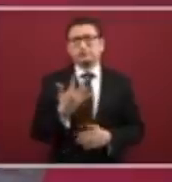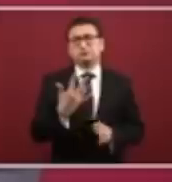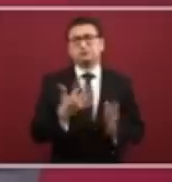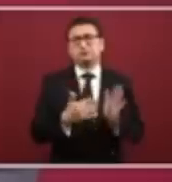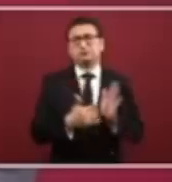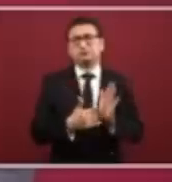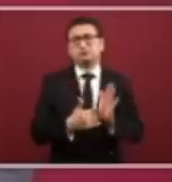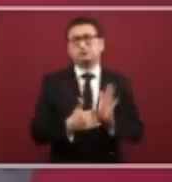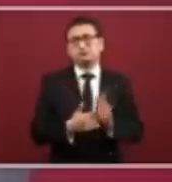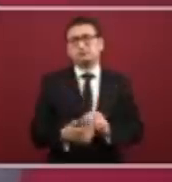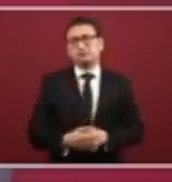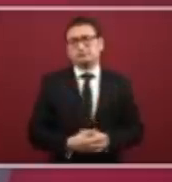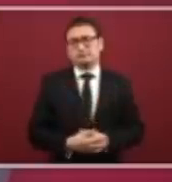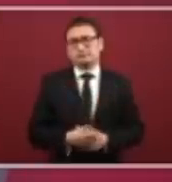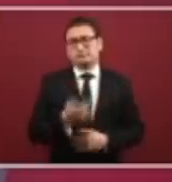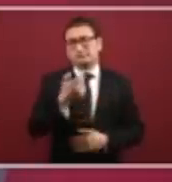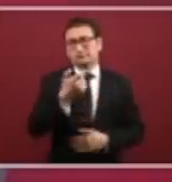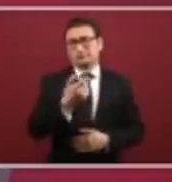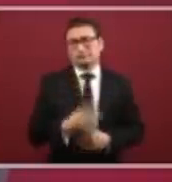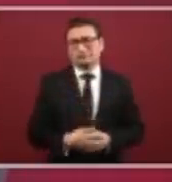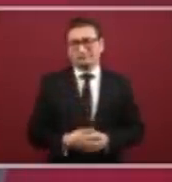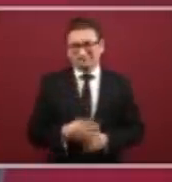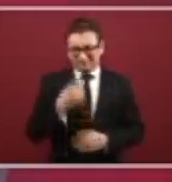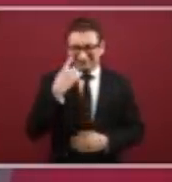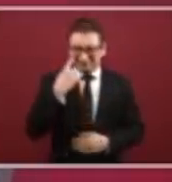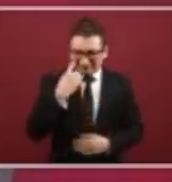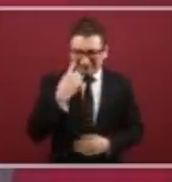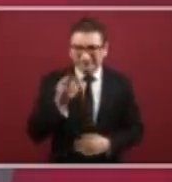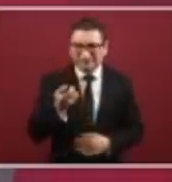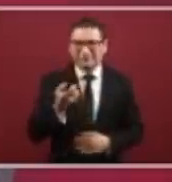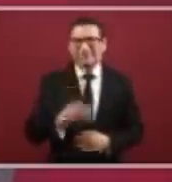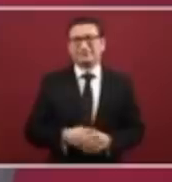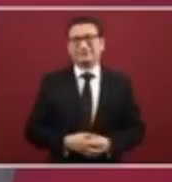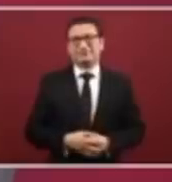5,000 pesos. Fíjense a lo que llegamos